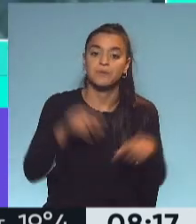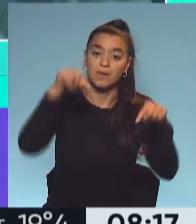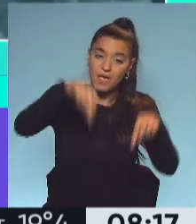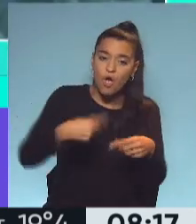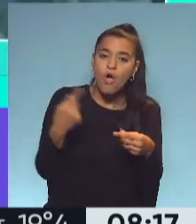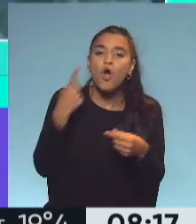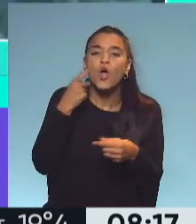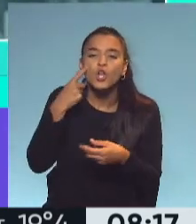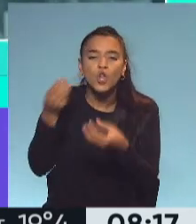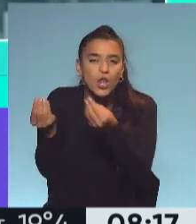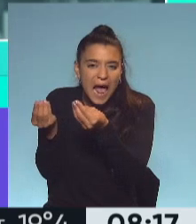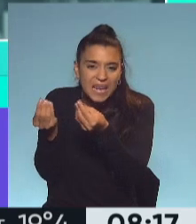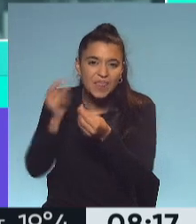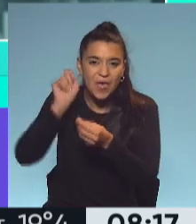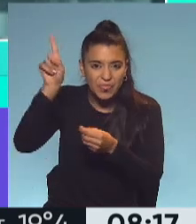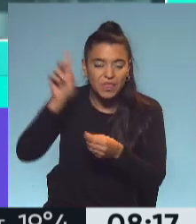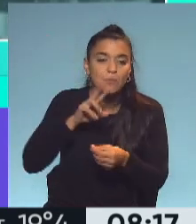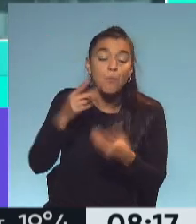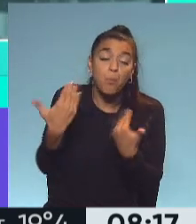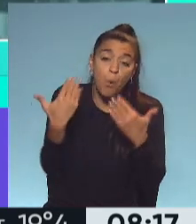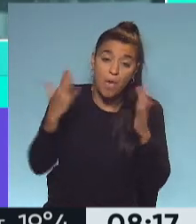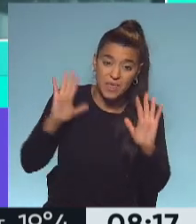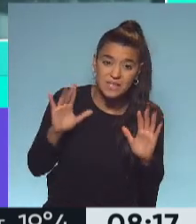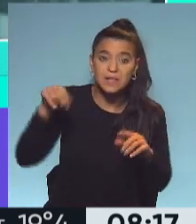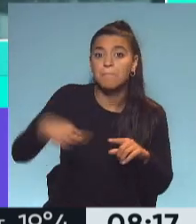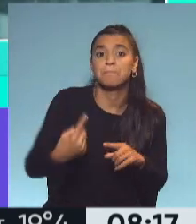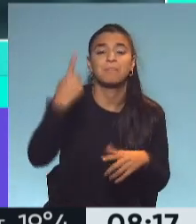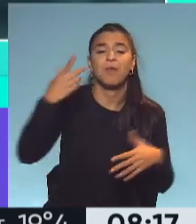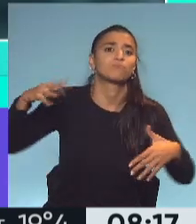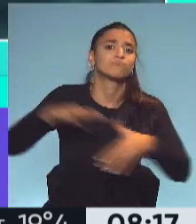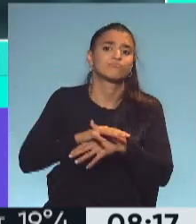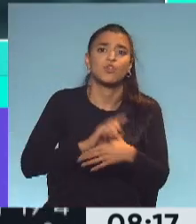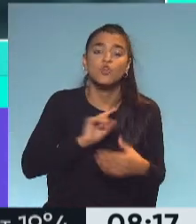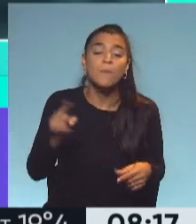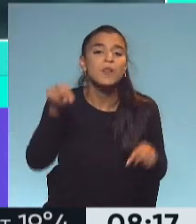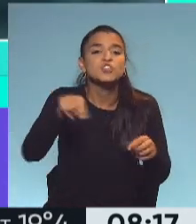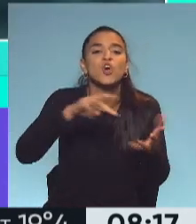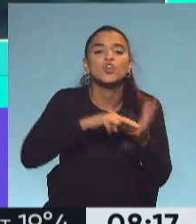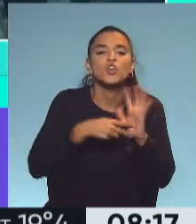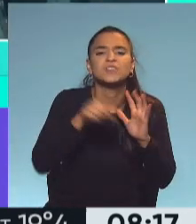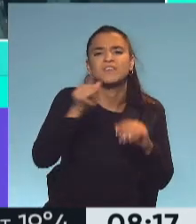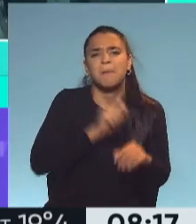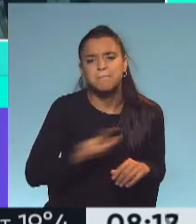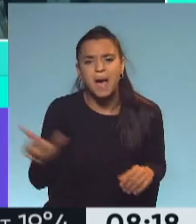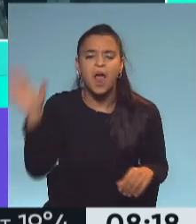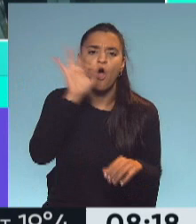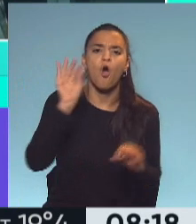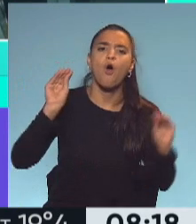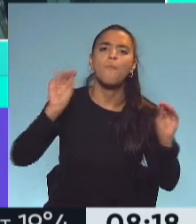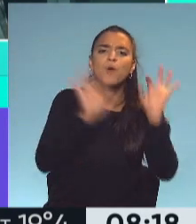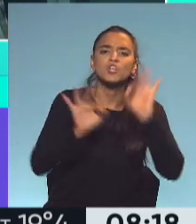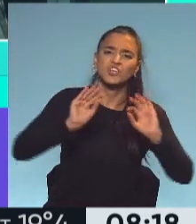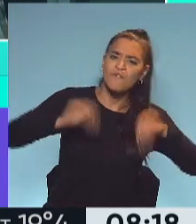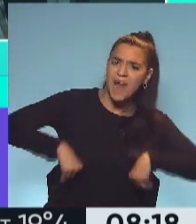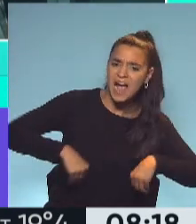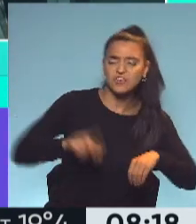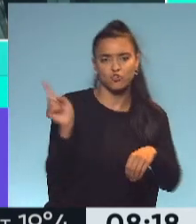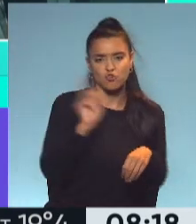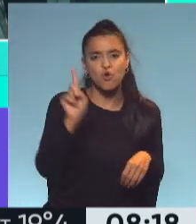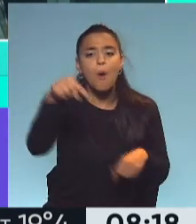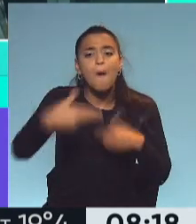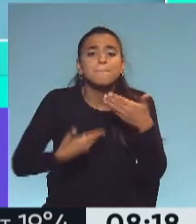de calidad puede ser que en una primera instancia no sea exitoso. Esto no significa que esté mal o que fracase el proyecto, sino que es un